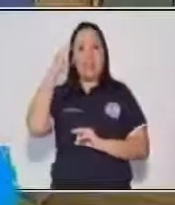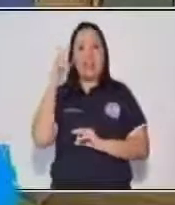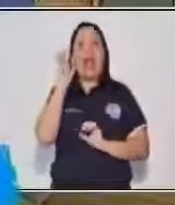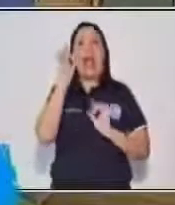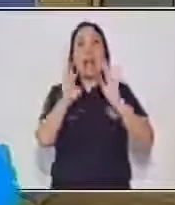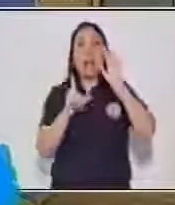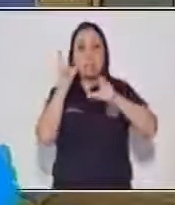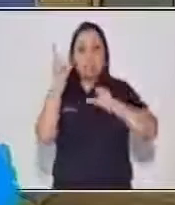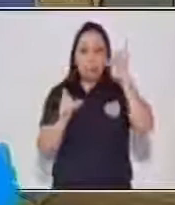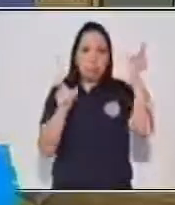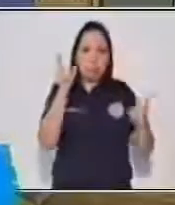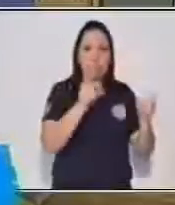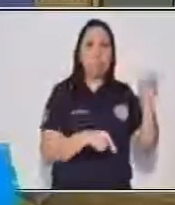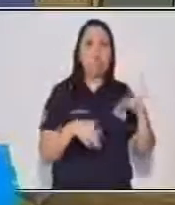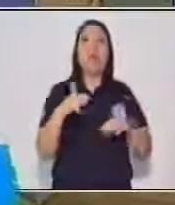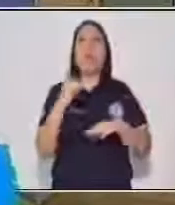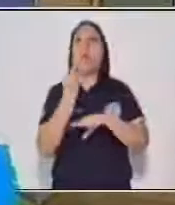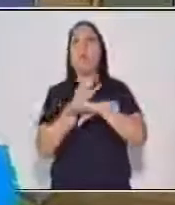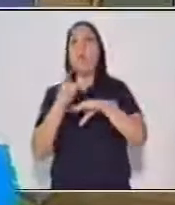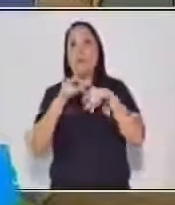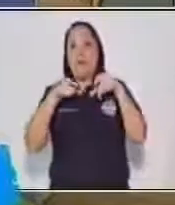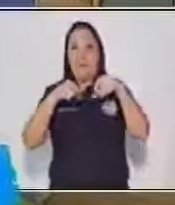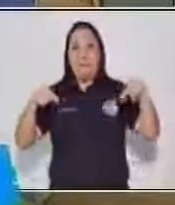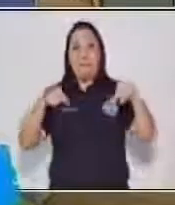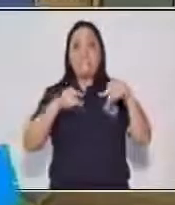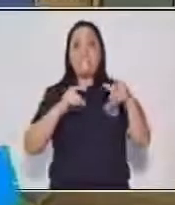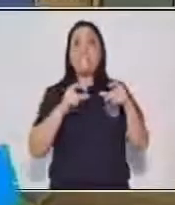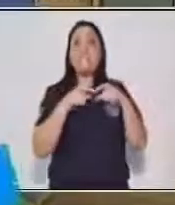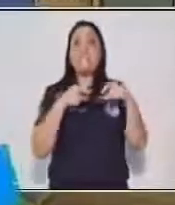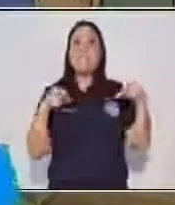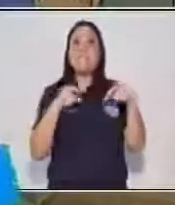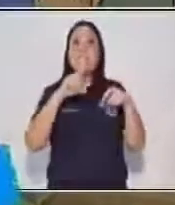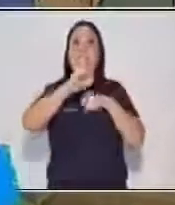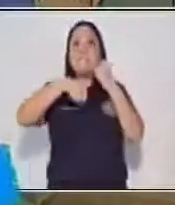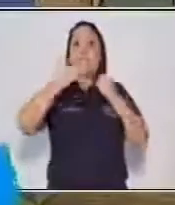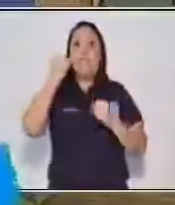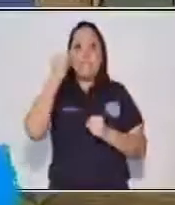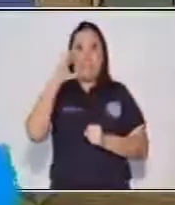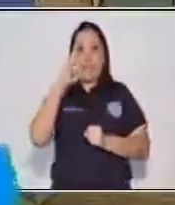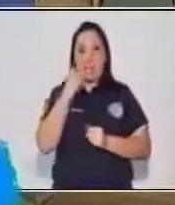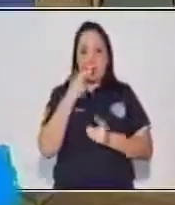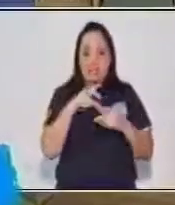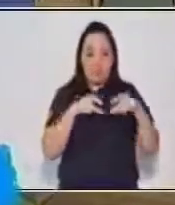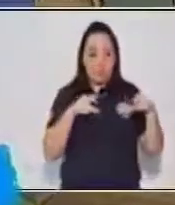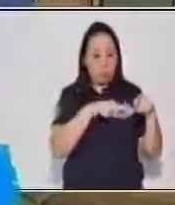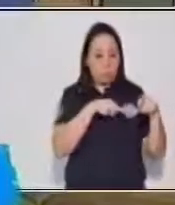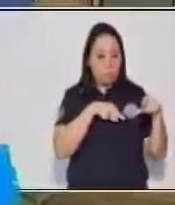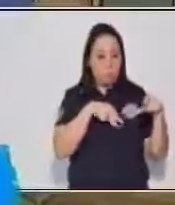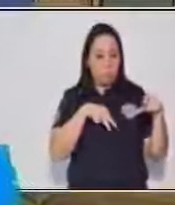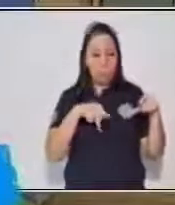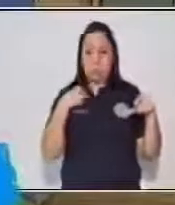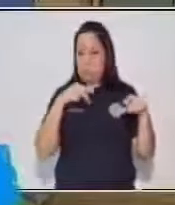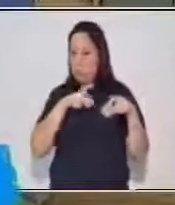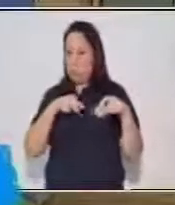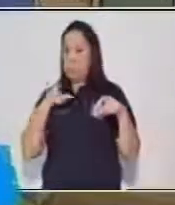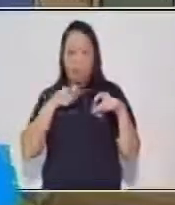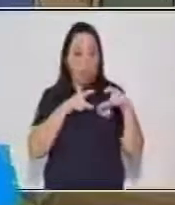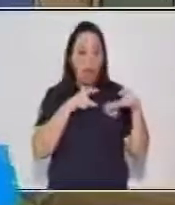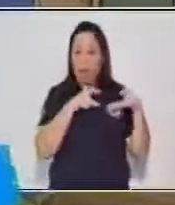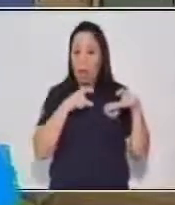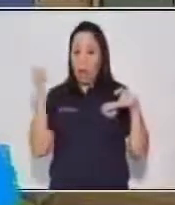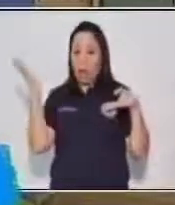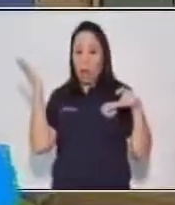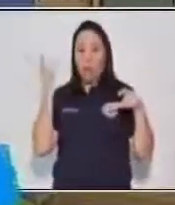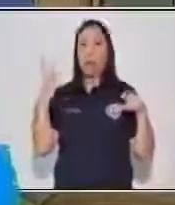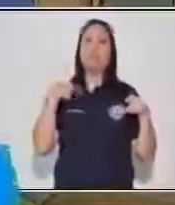utilizan fichas de resumen al momento de exponer, pero no se trata de leer lo que tienes en tus manos,